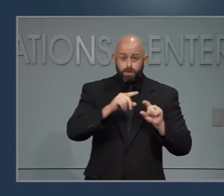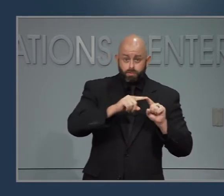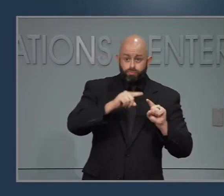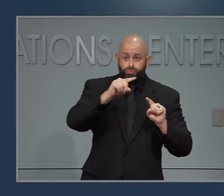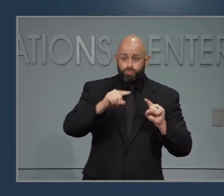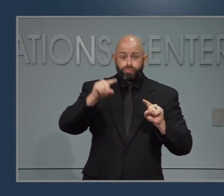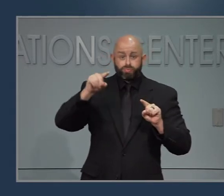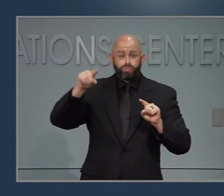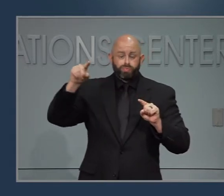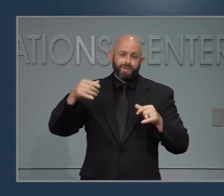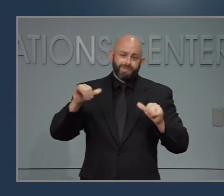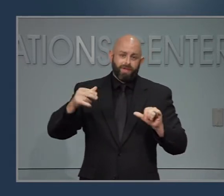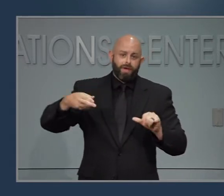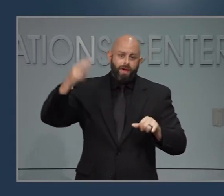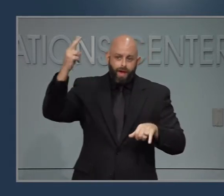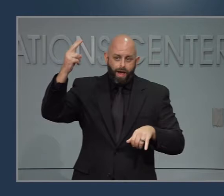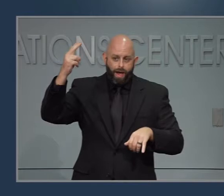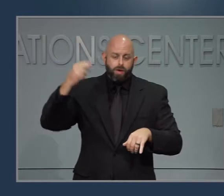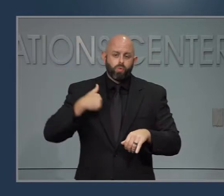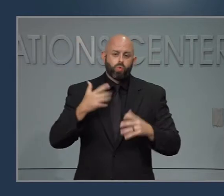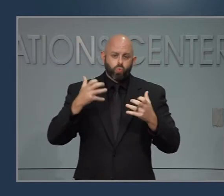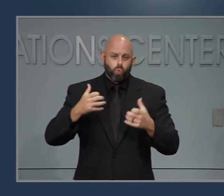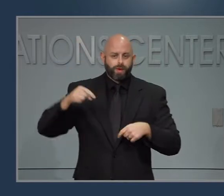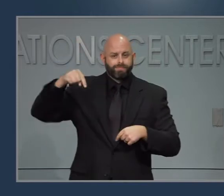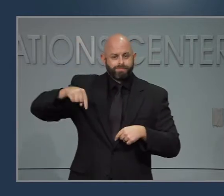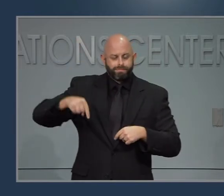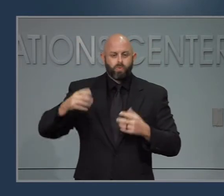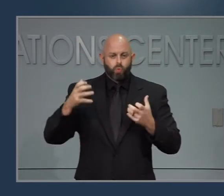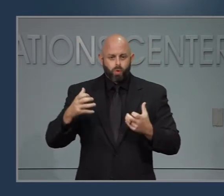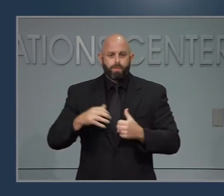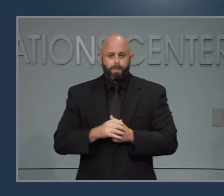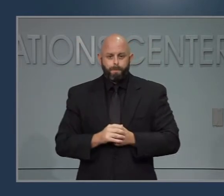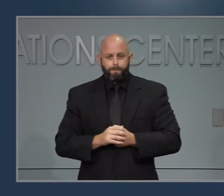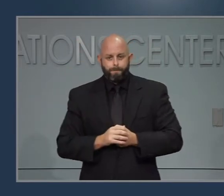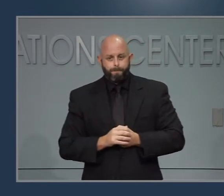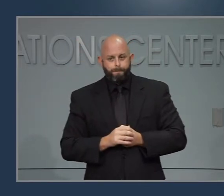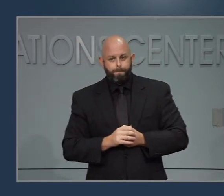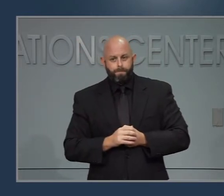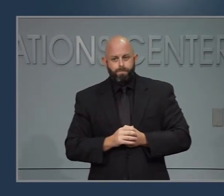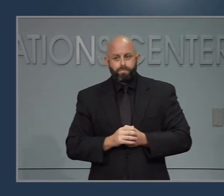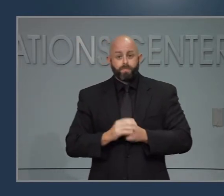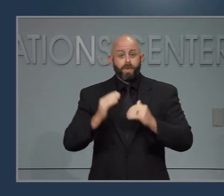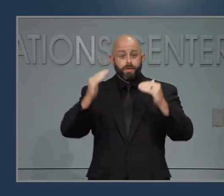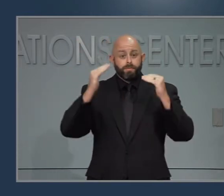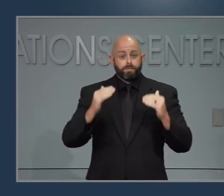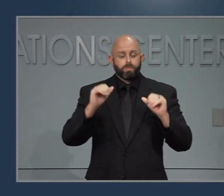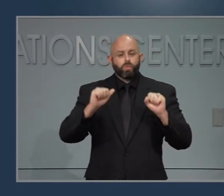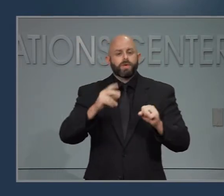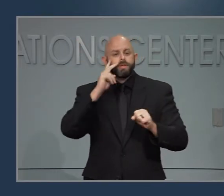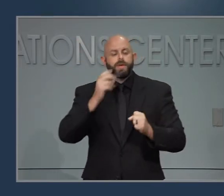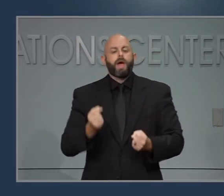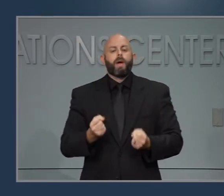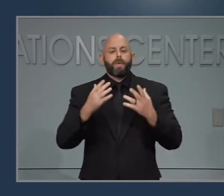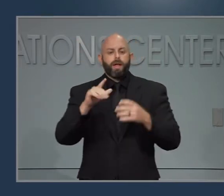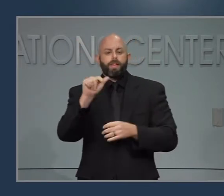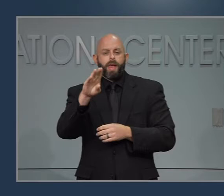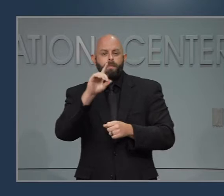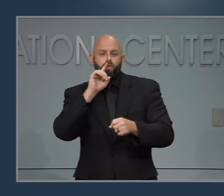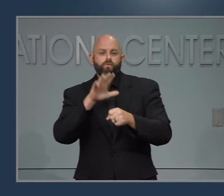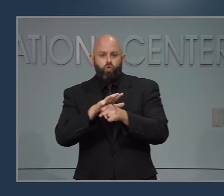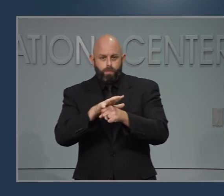ver que esta tendencia está más arriba de la línea base. Luego, vemos los casos confirmados por